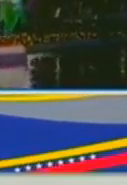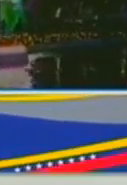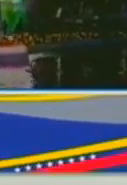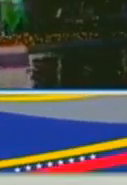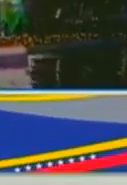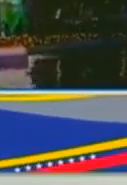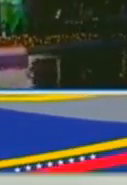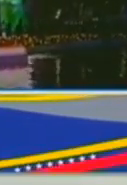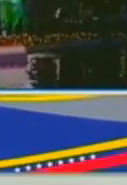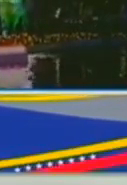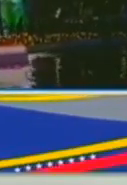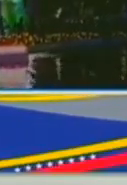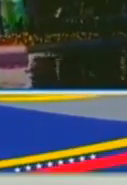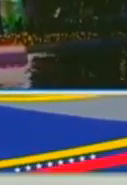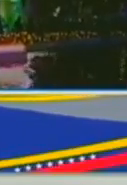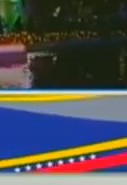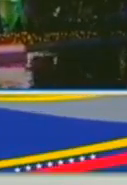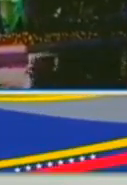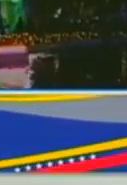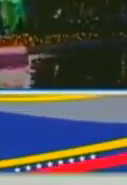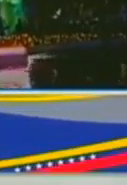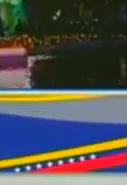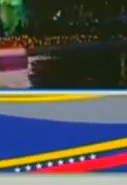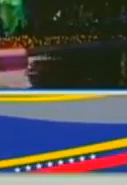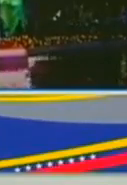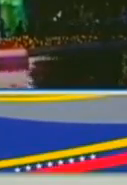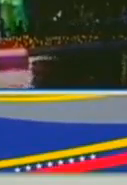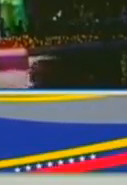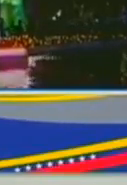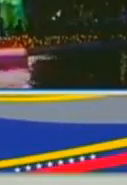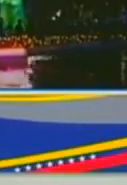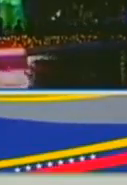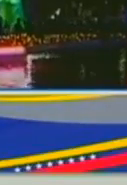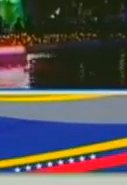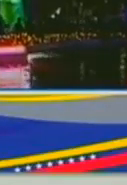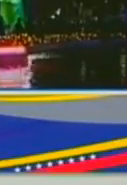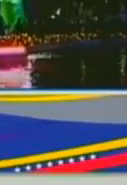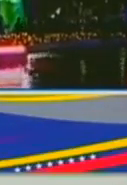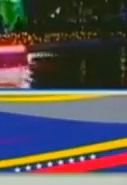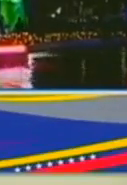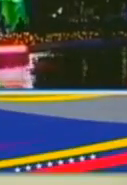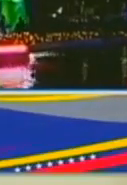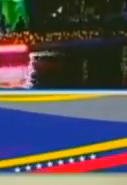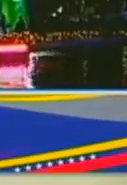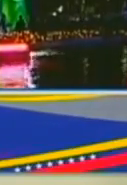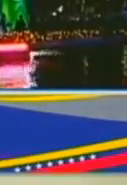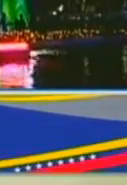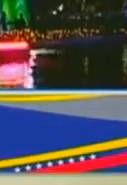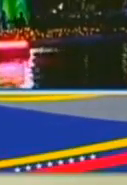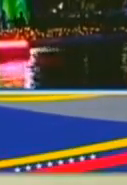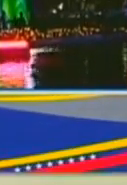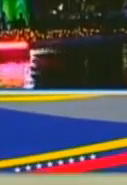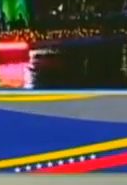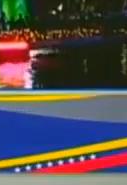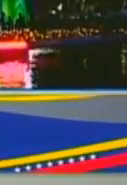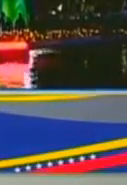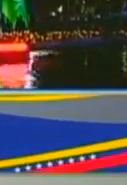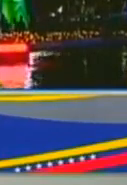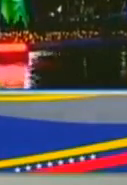El Zulia tiene muy buen gusto, los maracaiberos, las maracaiberas tienen muy buen gusto. Esa plaza lo que se ve